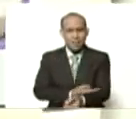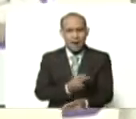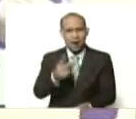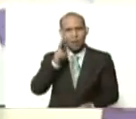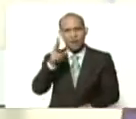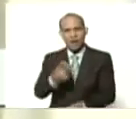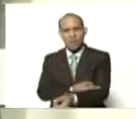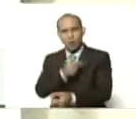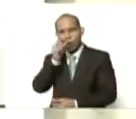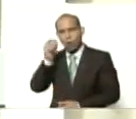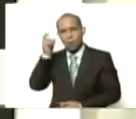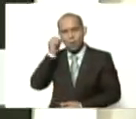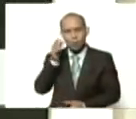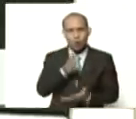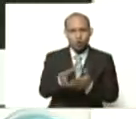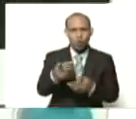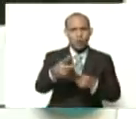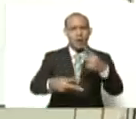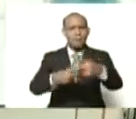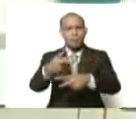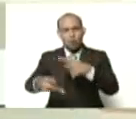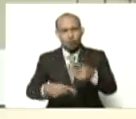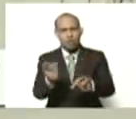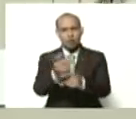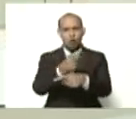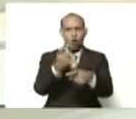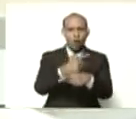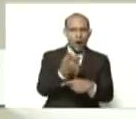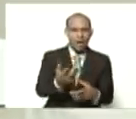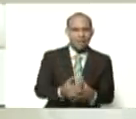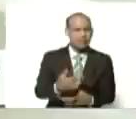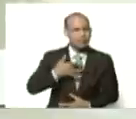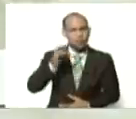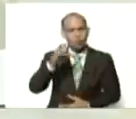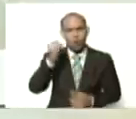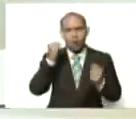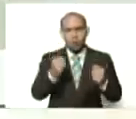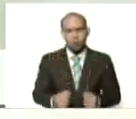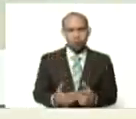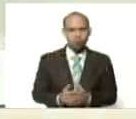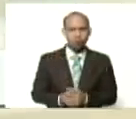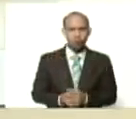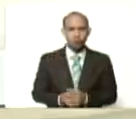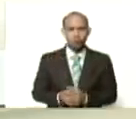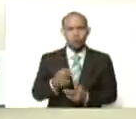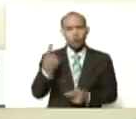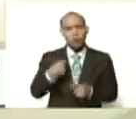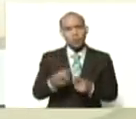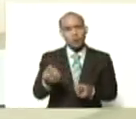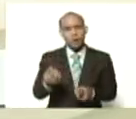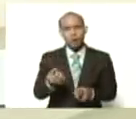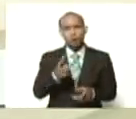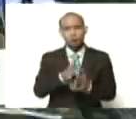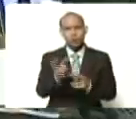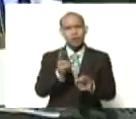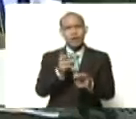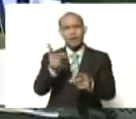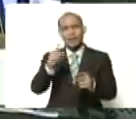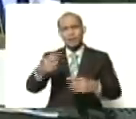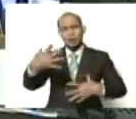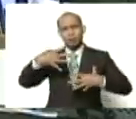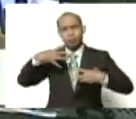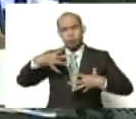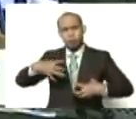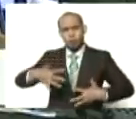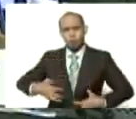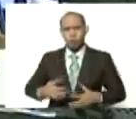su hermana pasar por este escenario lamentable de la quimioterapia, lamentable también de la radioterapia, pero quiero